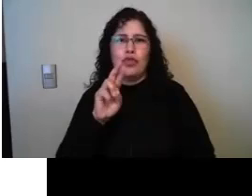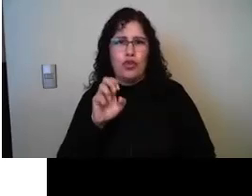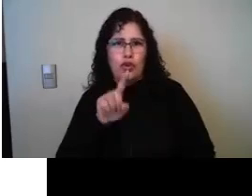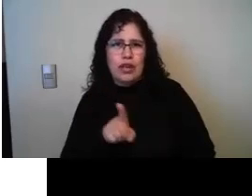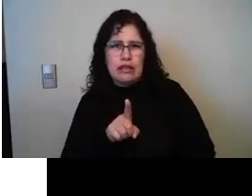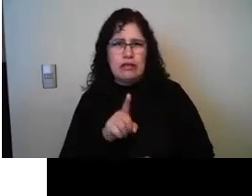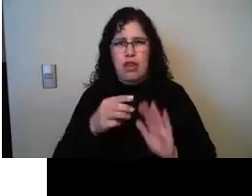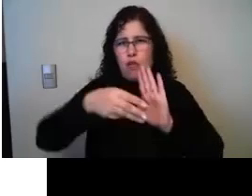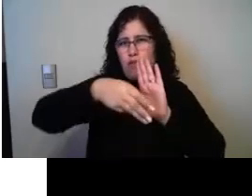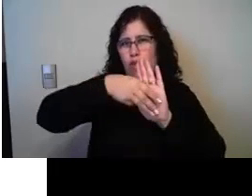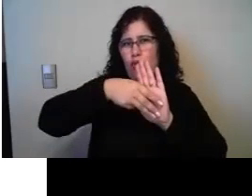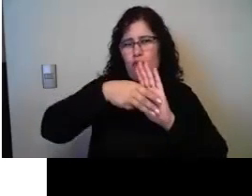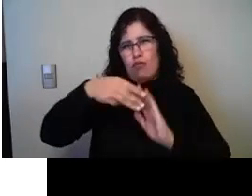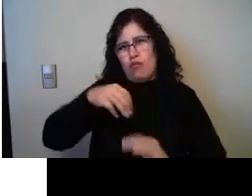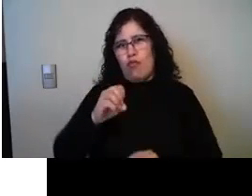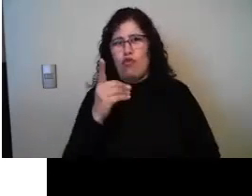número 1.